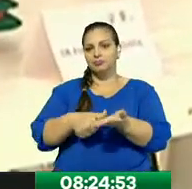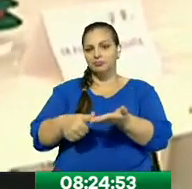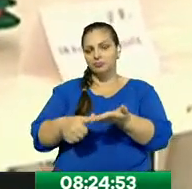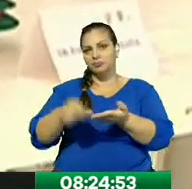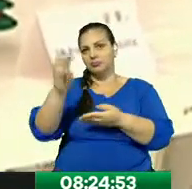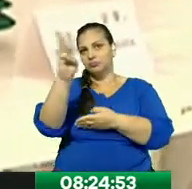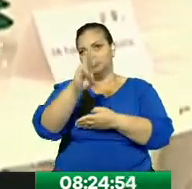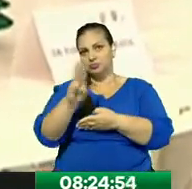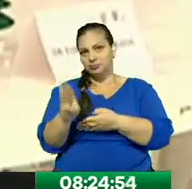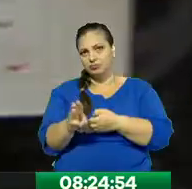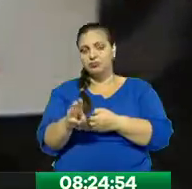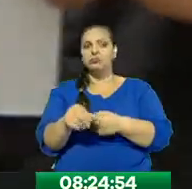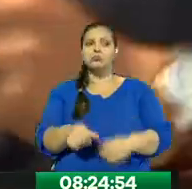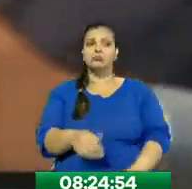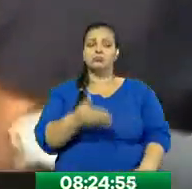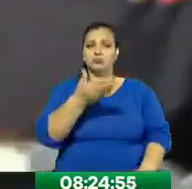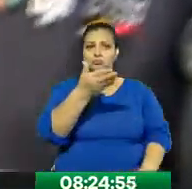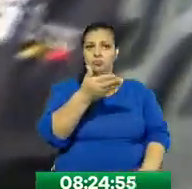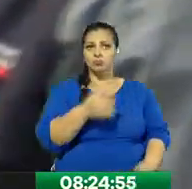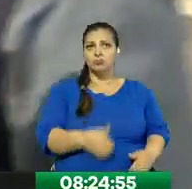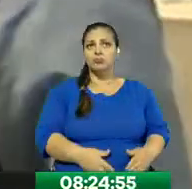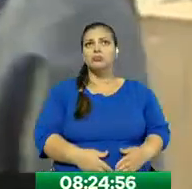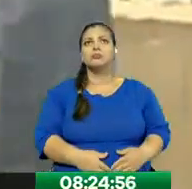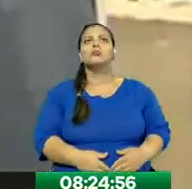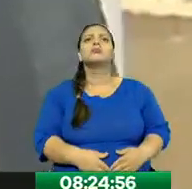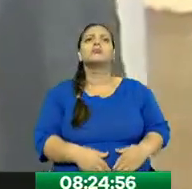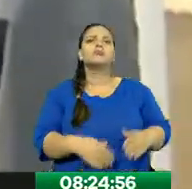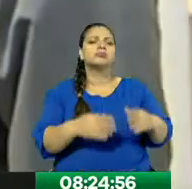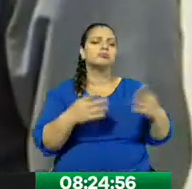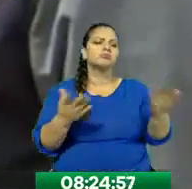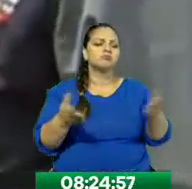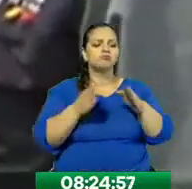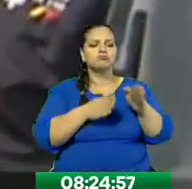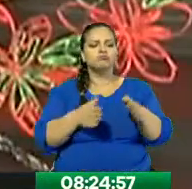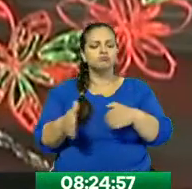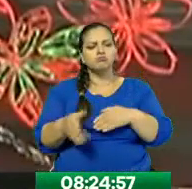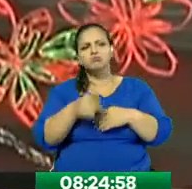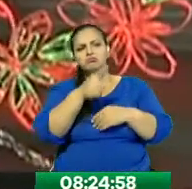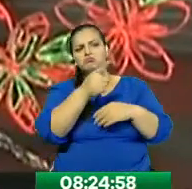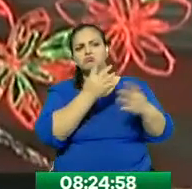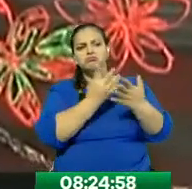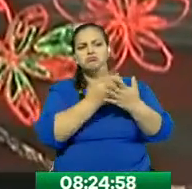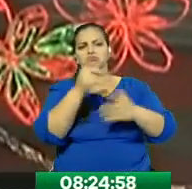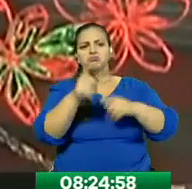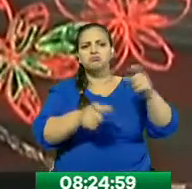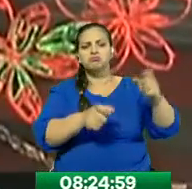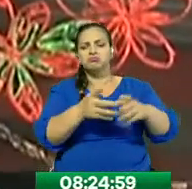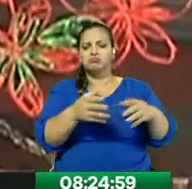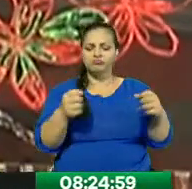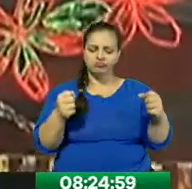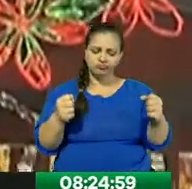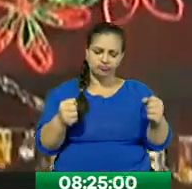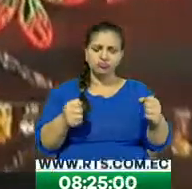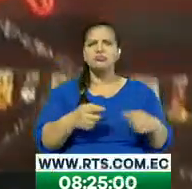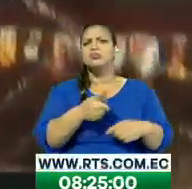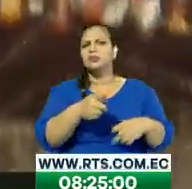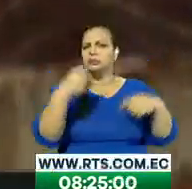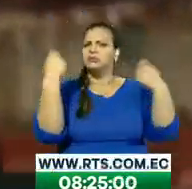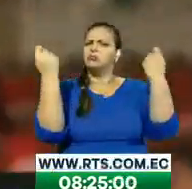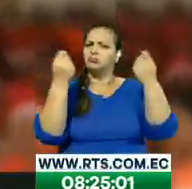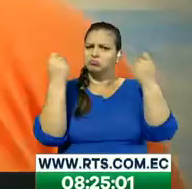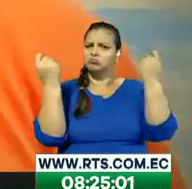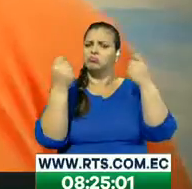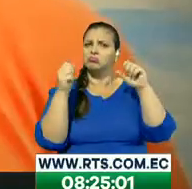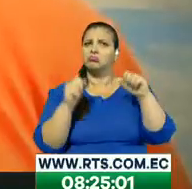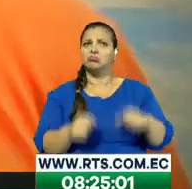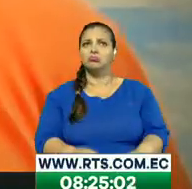los privados de la libertad celebraban la Navidad. La cual el proyecto de reeducación es muy favorable para uno porque solamente